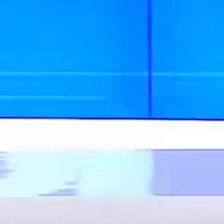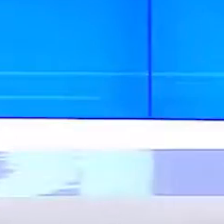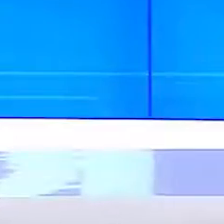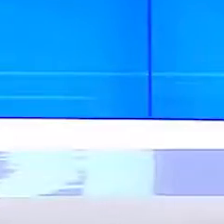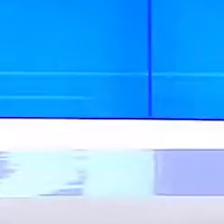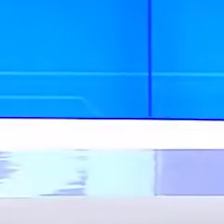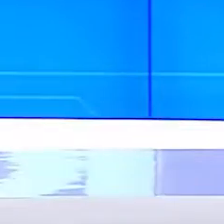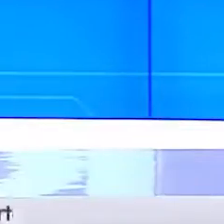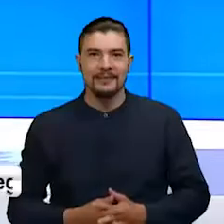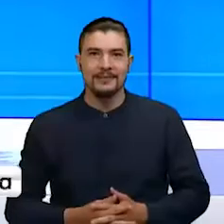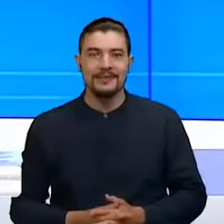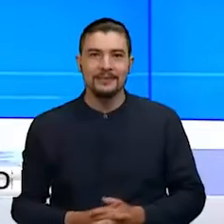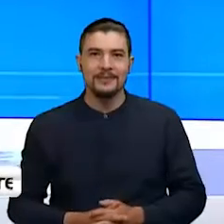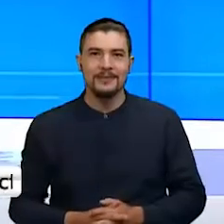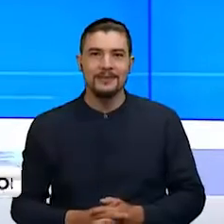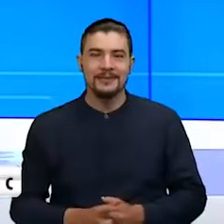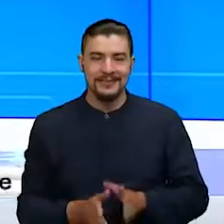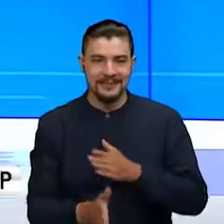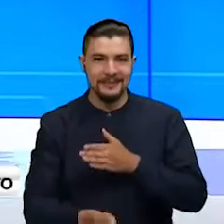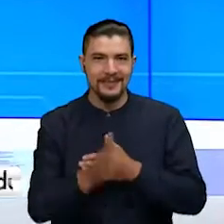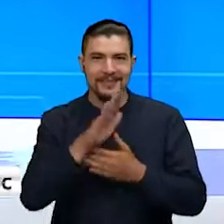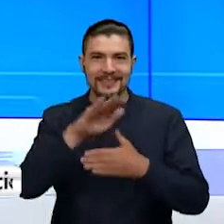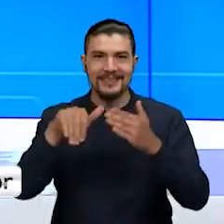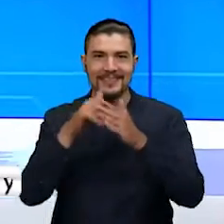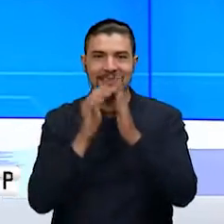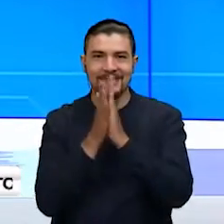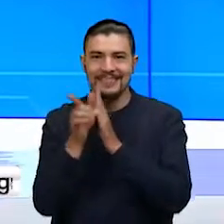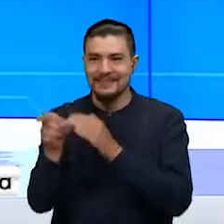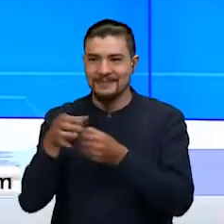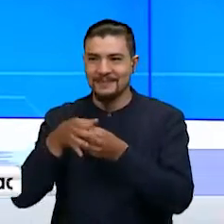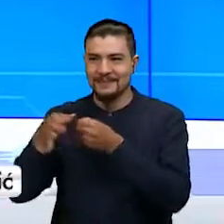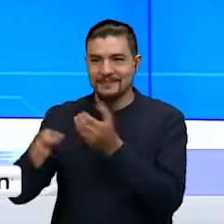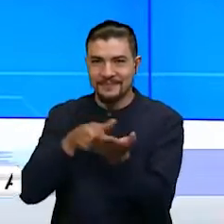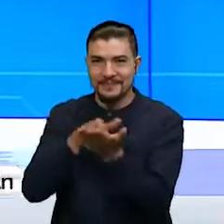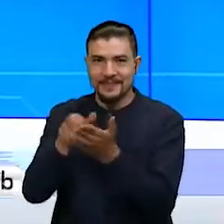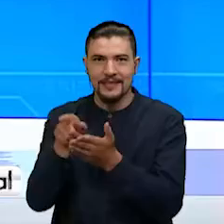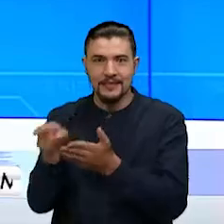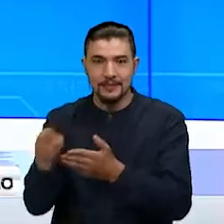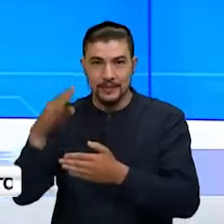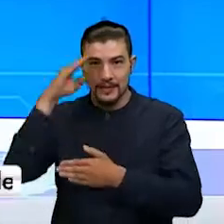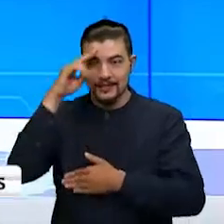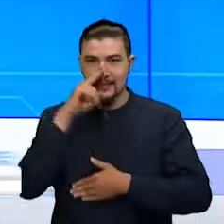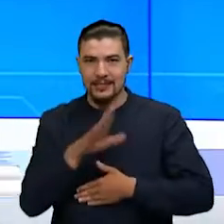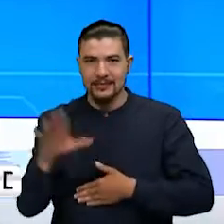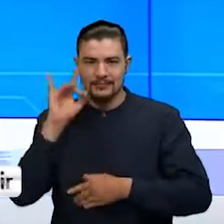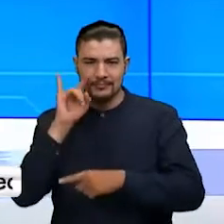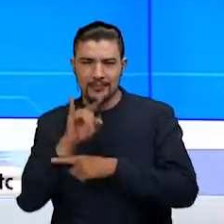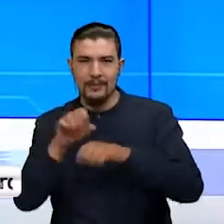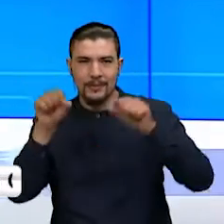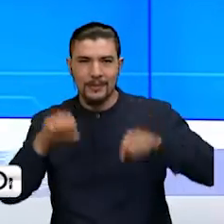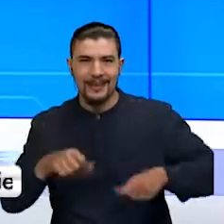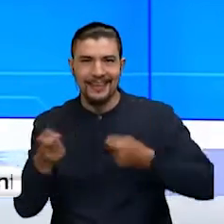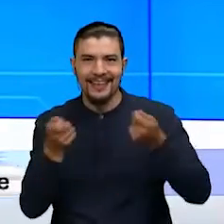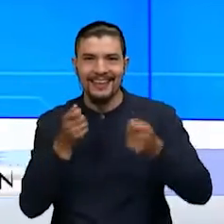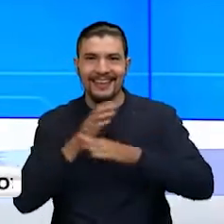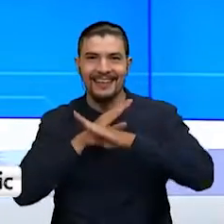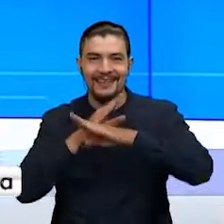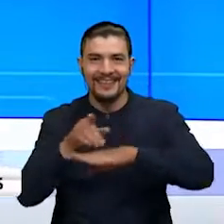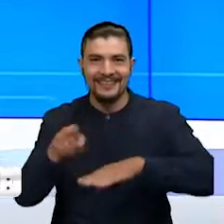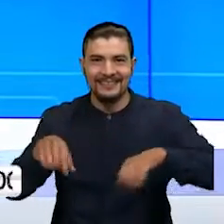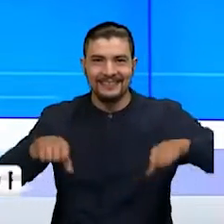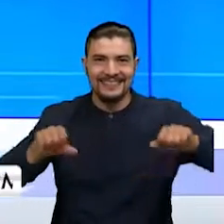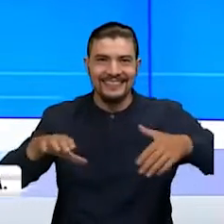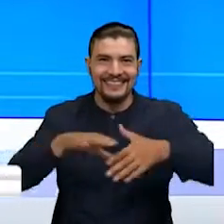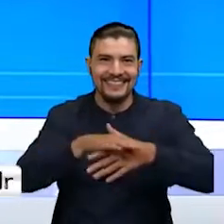continuamos con la información en girón sus autoridades se redoblaron los esfuerzos para controlar el transporte informal en coordinación con